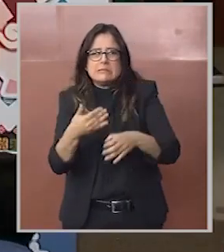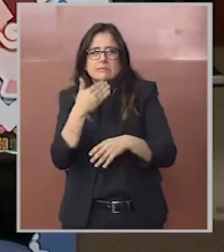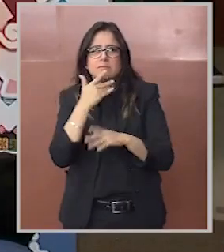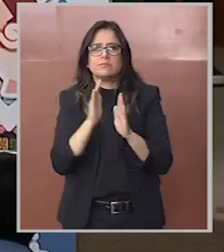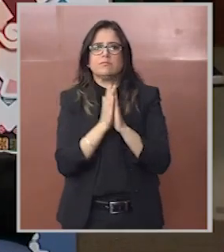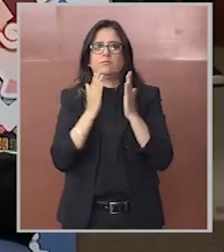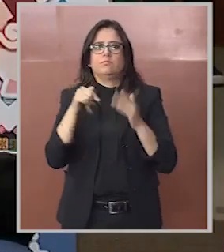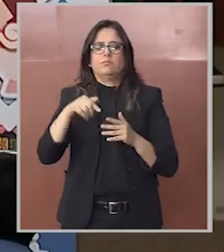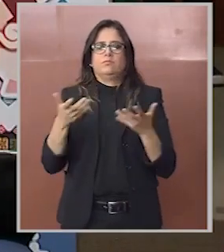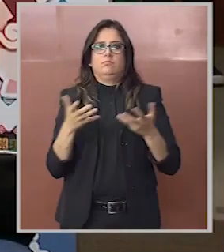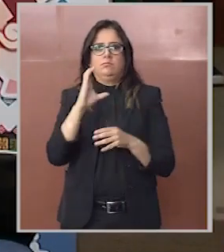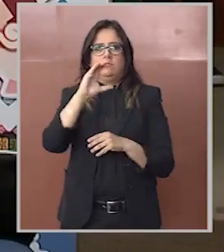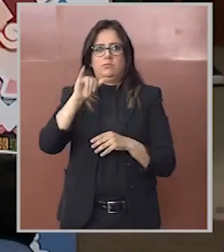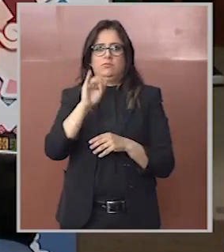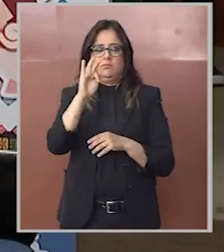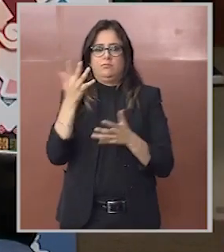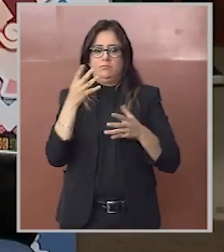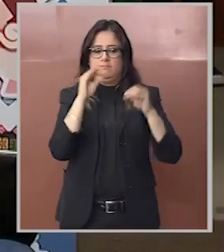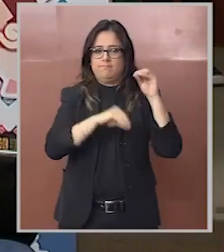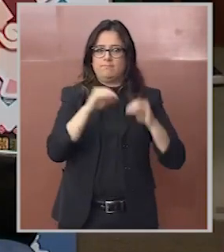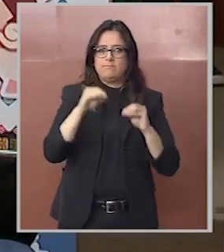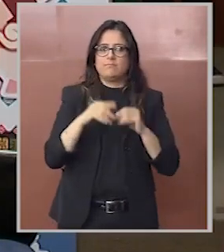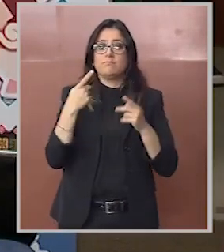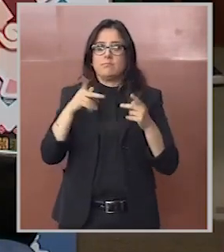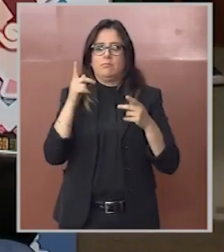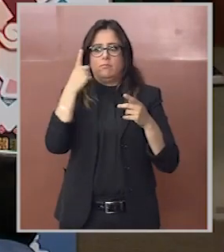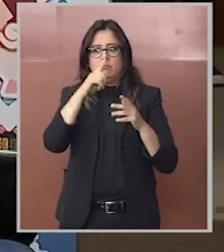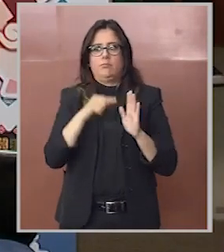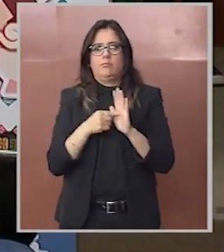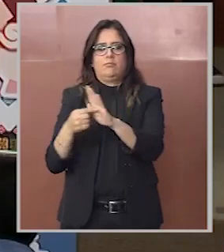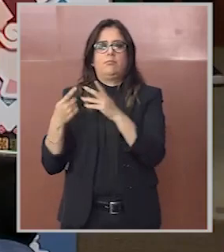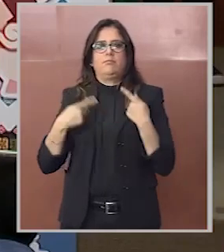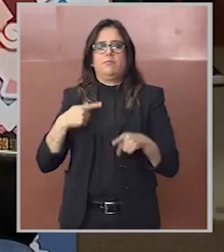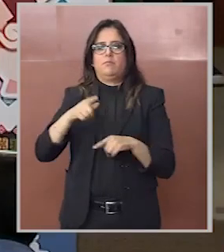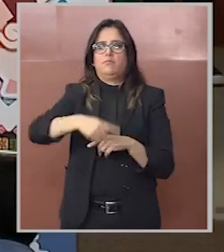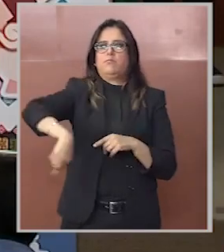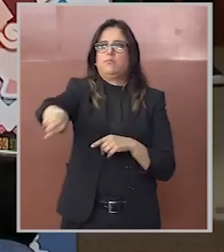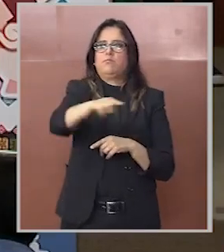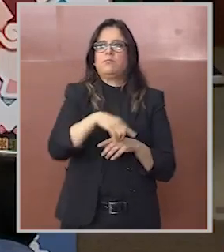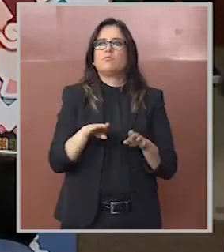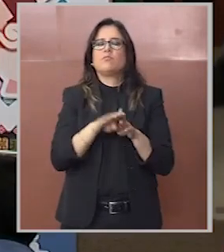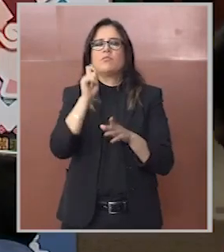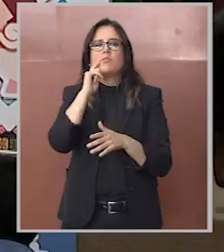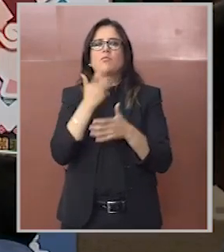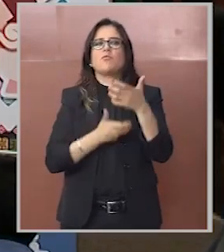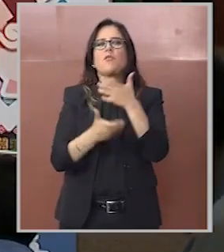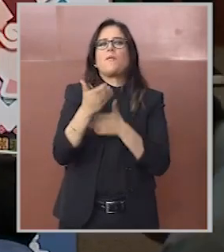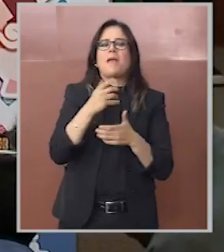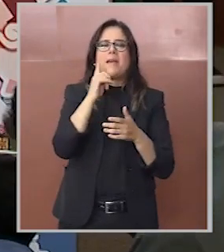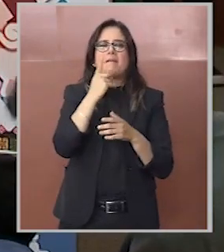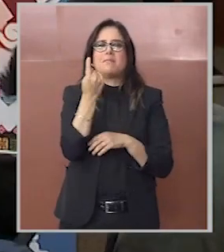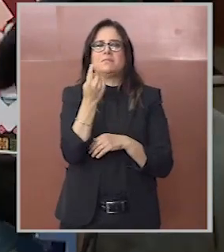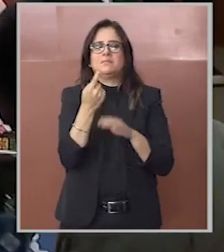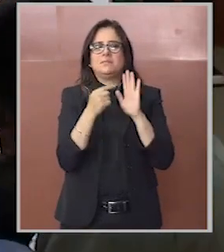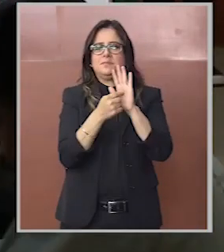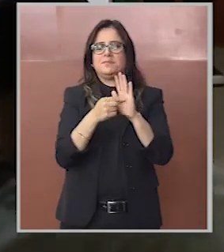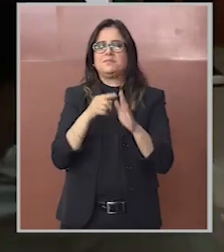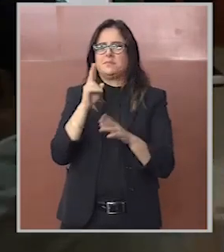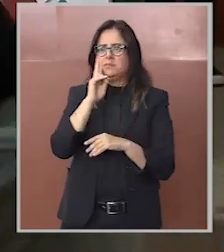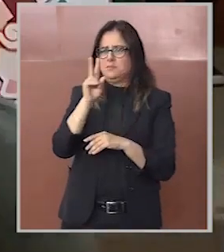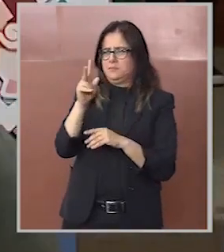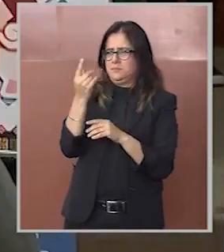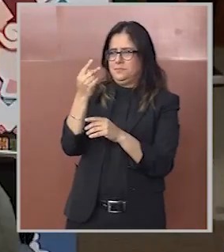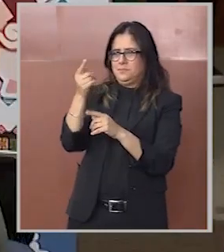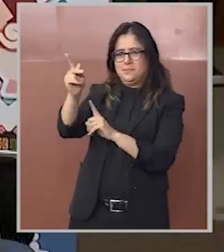de la judicatura pero es hacia la población Porque de repente Pues sí ves es como los comerciales ves un comercial y pues no te identificas con el comercial